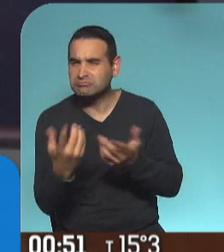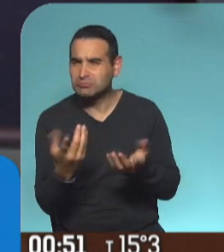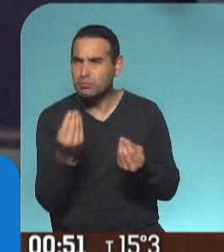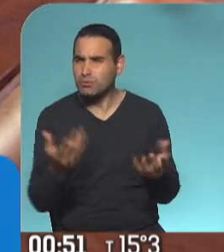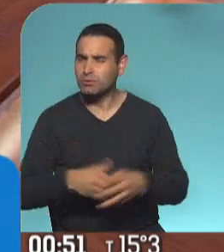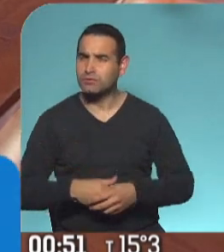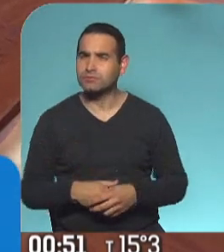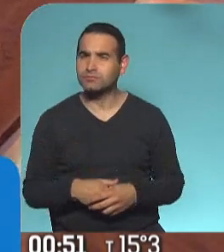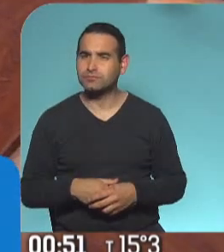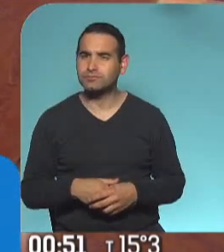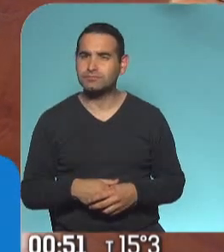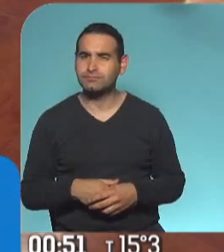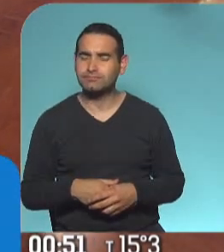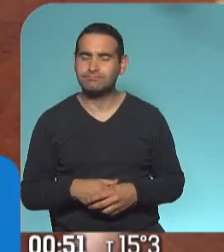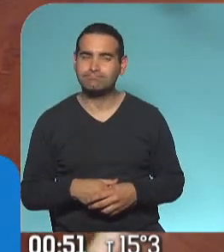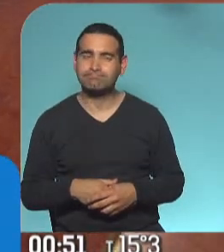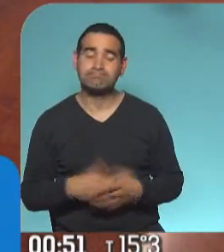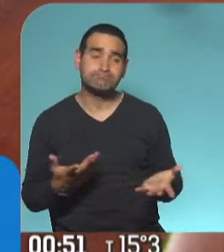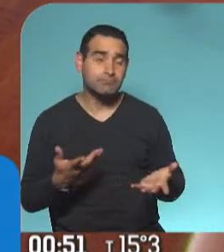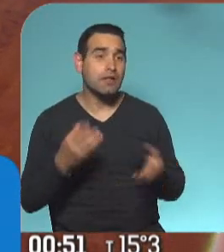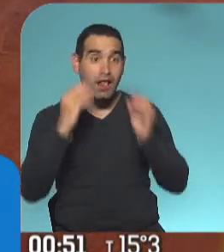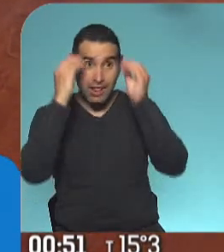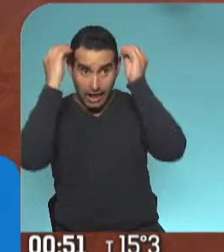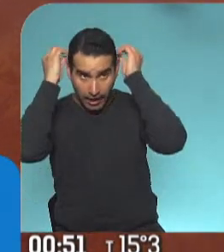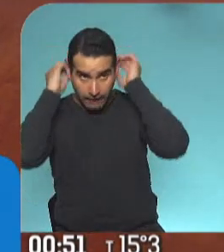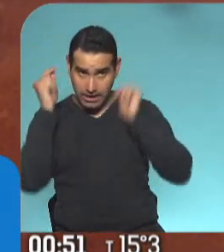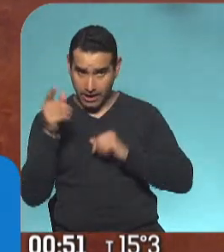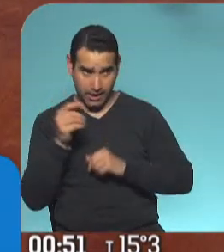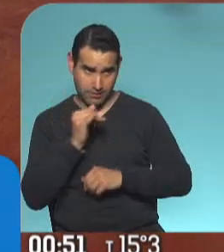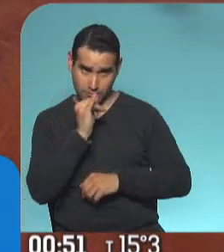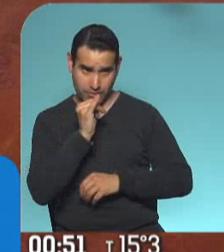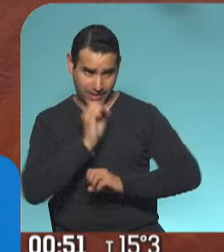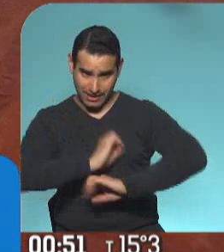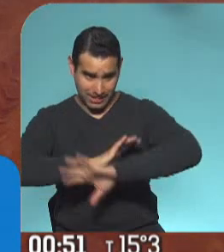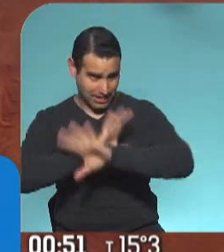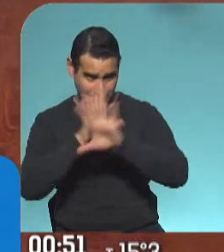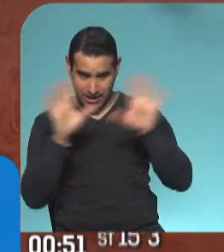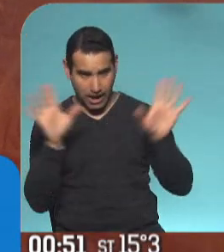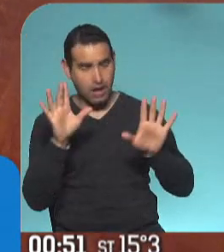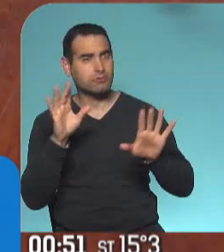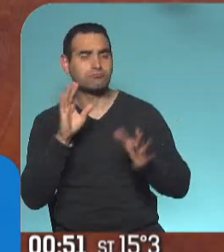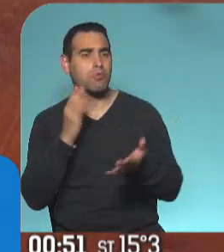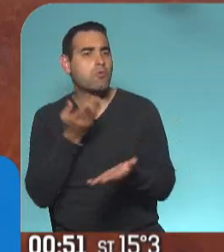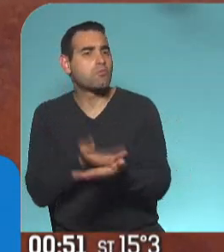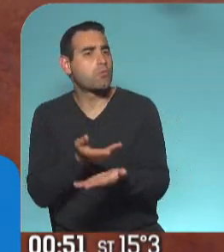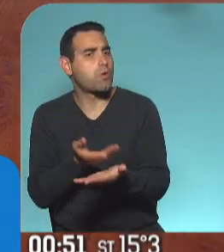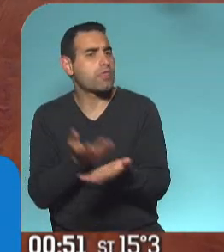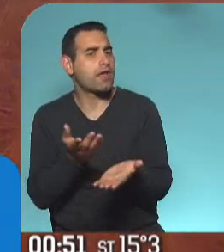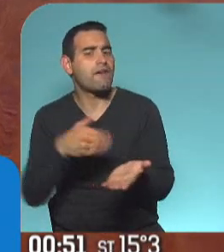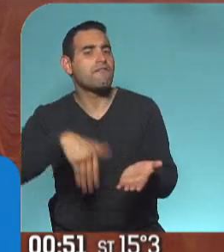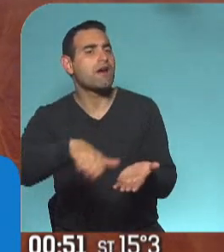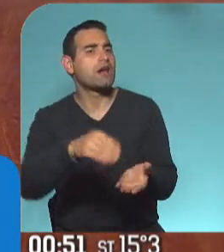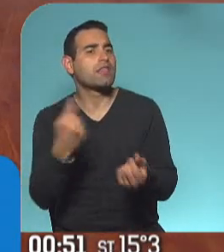qué roberto lavagna ha sido claro desde el primer momento en plantear en lo que va a